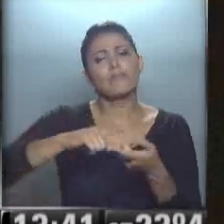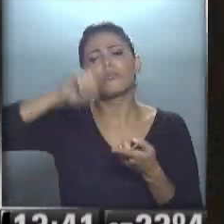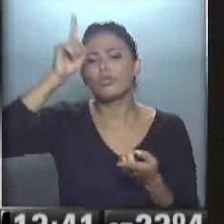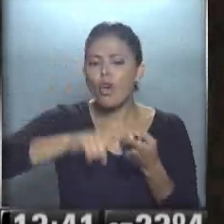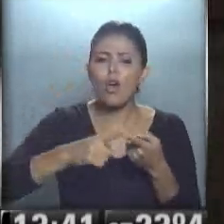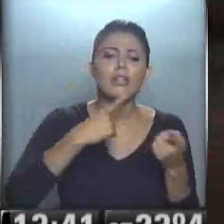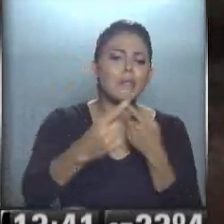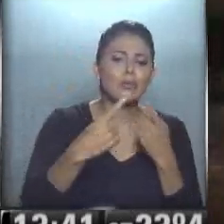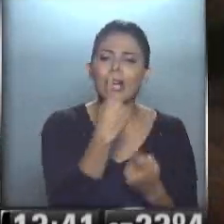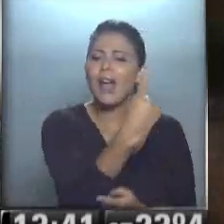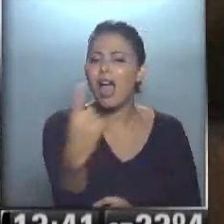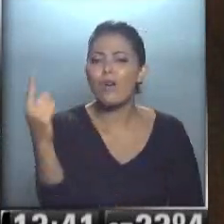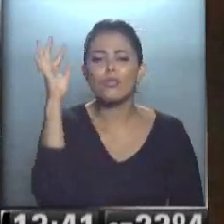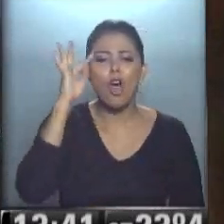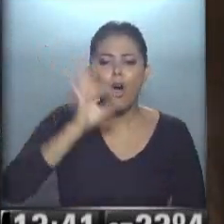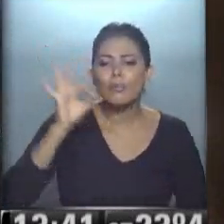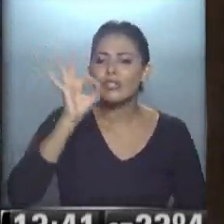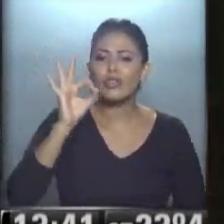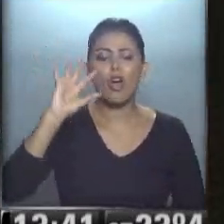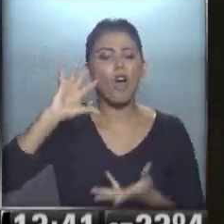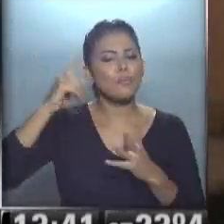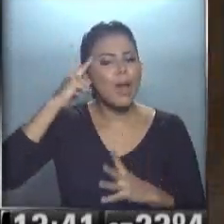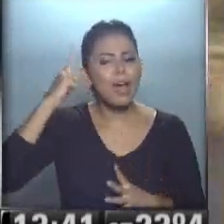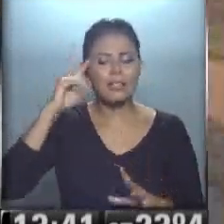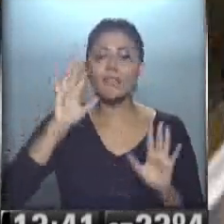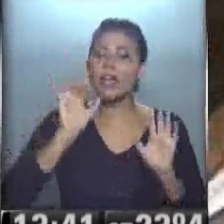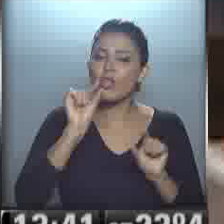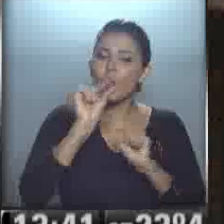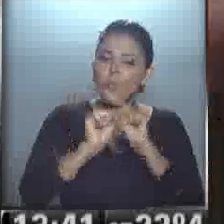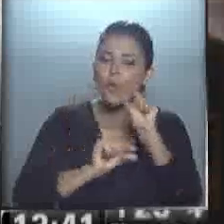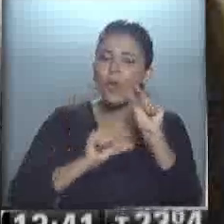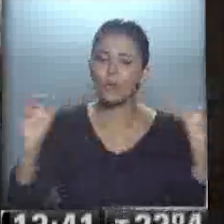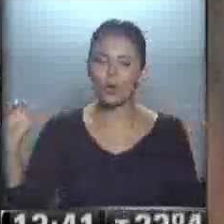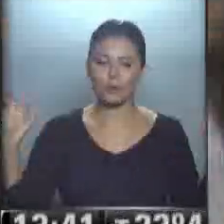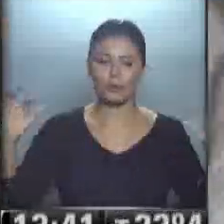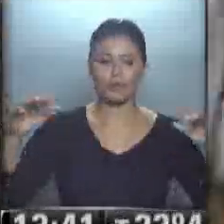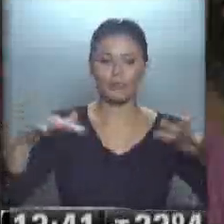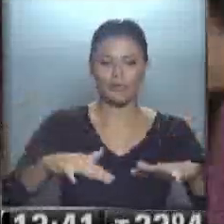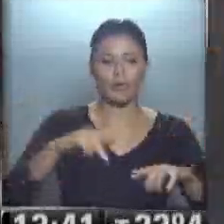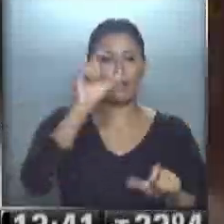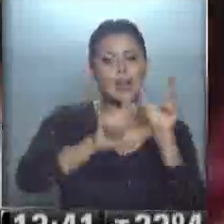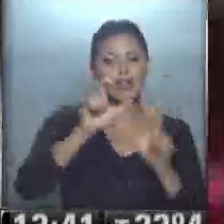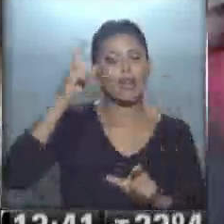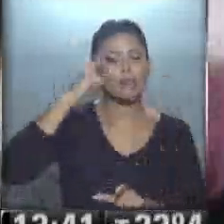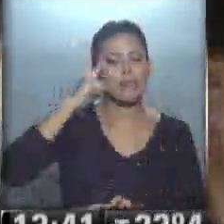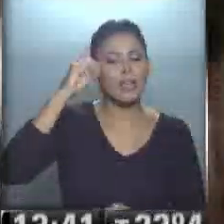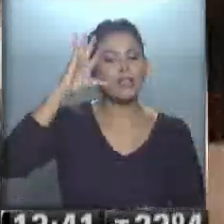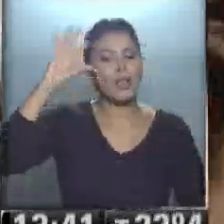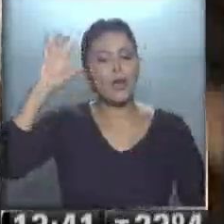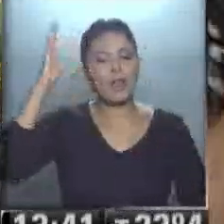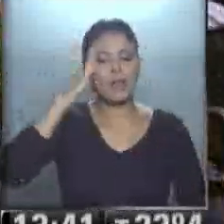día de hoy, cada uno tendrá su visión, su opinión, pero así se puebla de a poco de personas, de pensamientos, de recuerdos, de